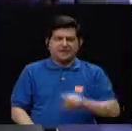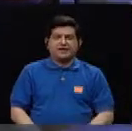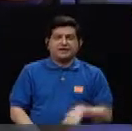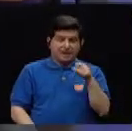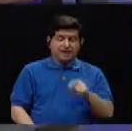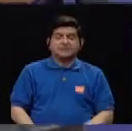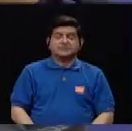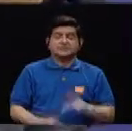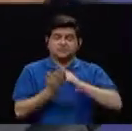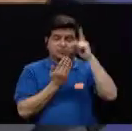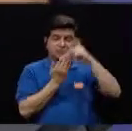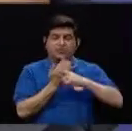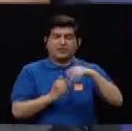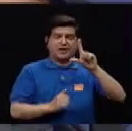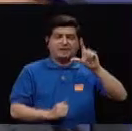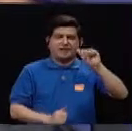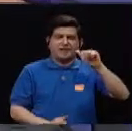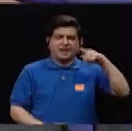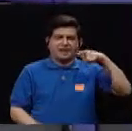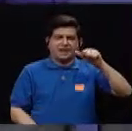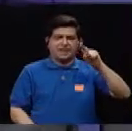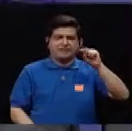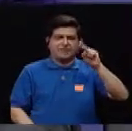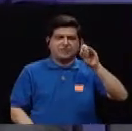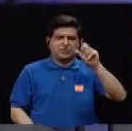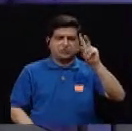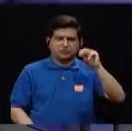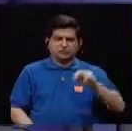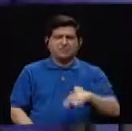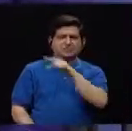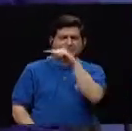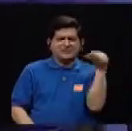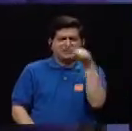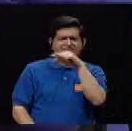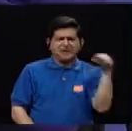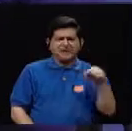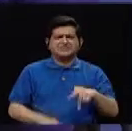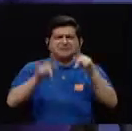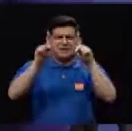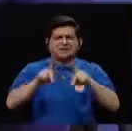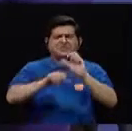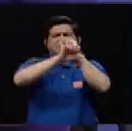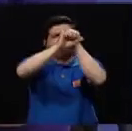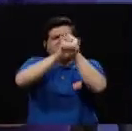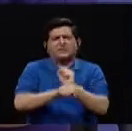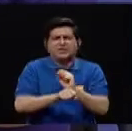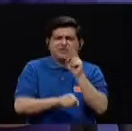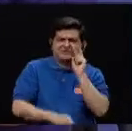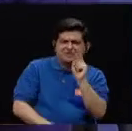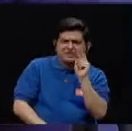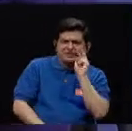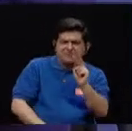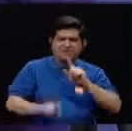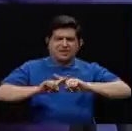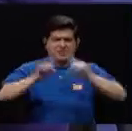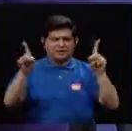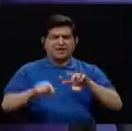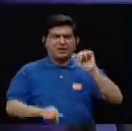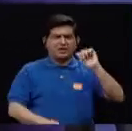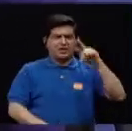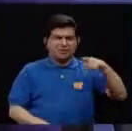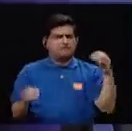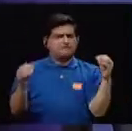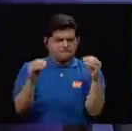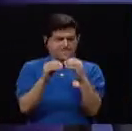estar en una serie de televisión todas las semanas en la sala de los televidentes, uno llega a acostumbrarse a ese personaje. Pero